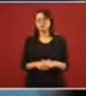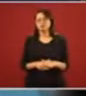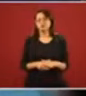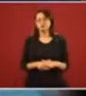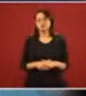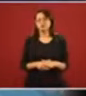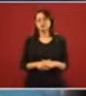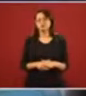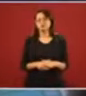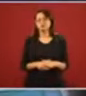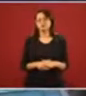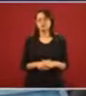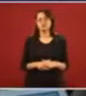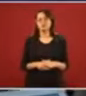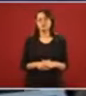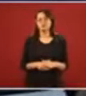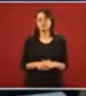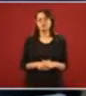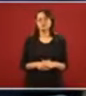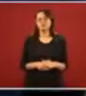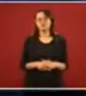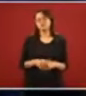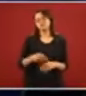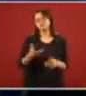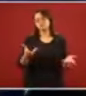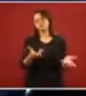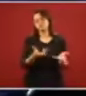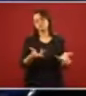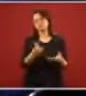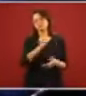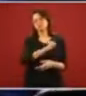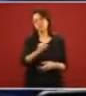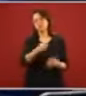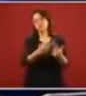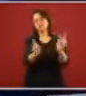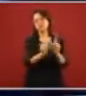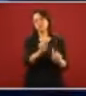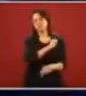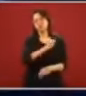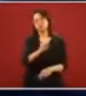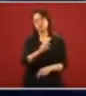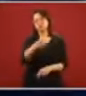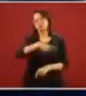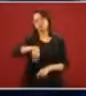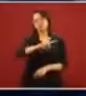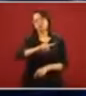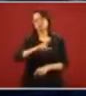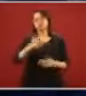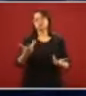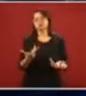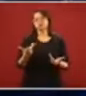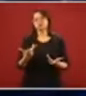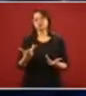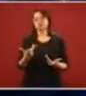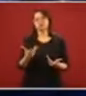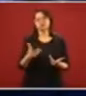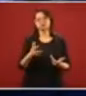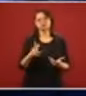en los grupos delictivos. Yo no estoy de acuerdo con el Mátalos en